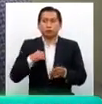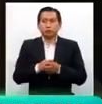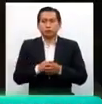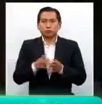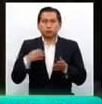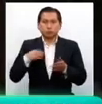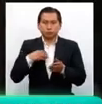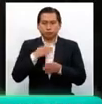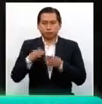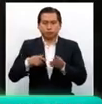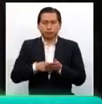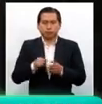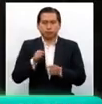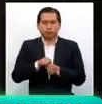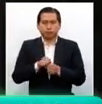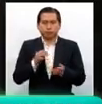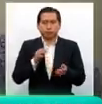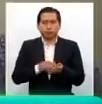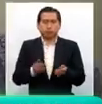médico.